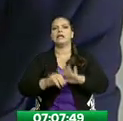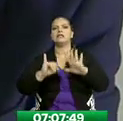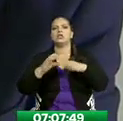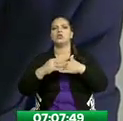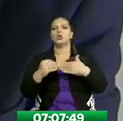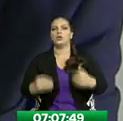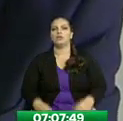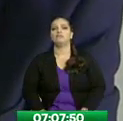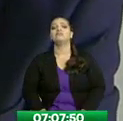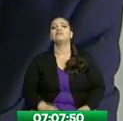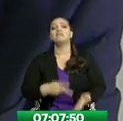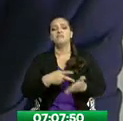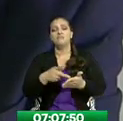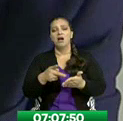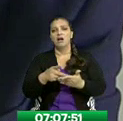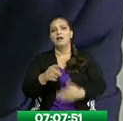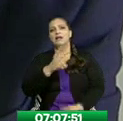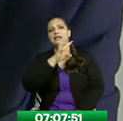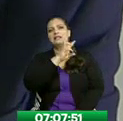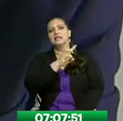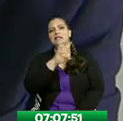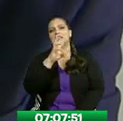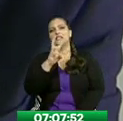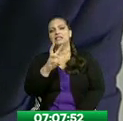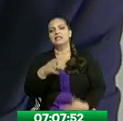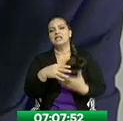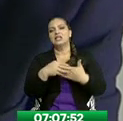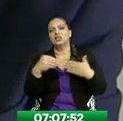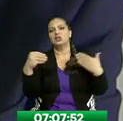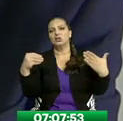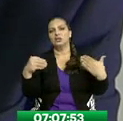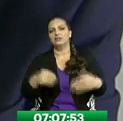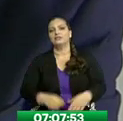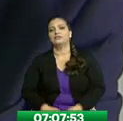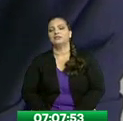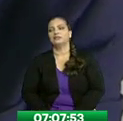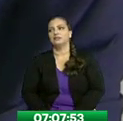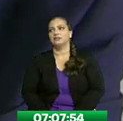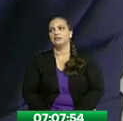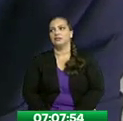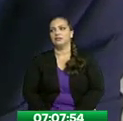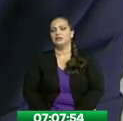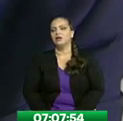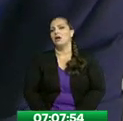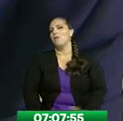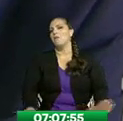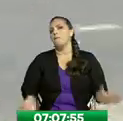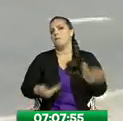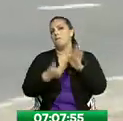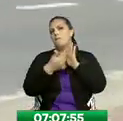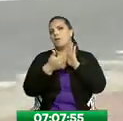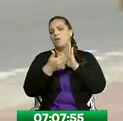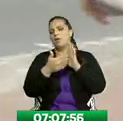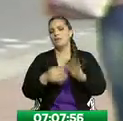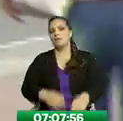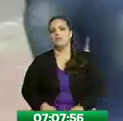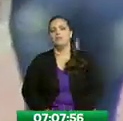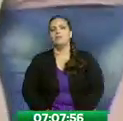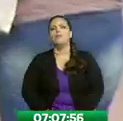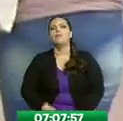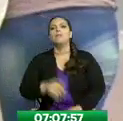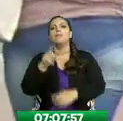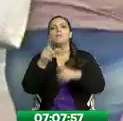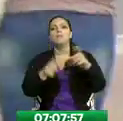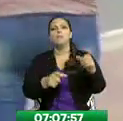lo que tiene es que promover más beneficios en el sentido de estimular a los que quieran invertir en generar empleo. Informó